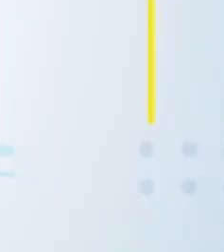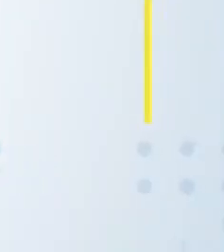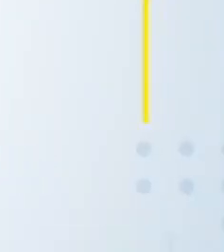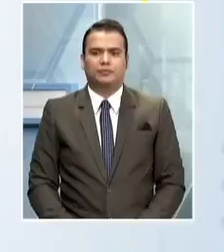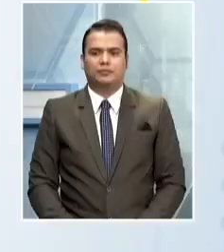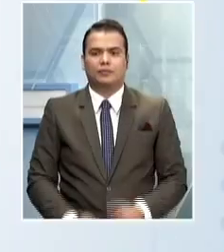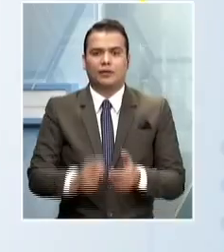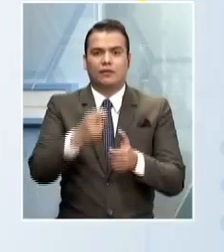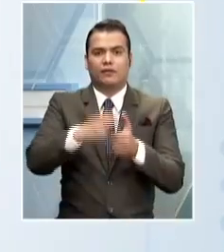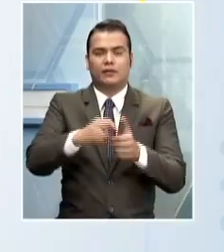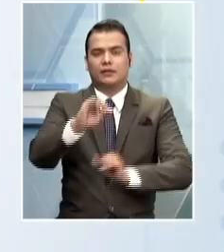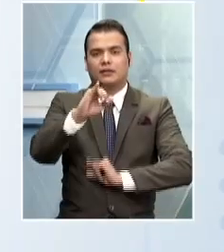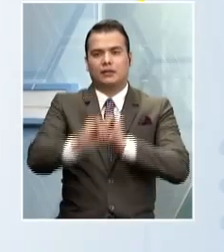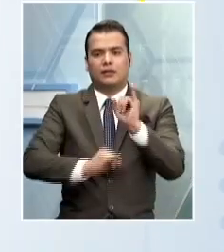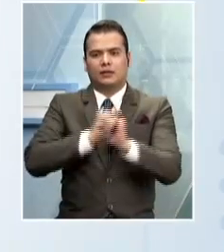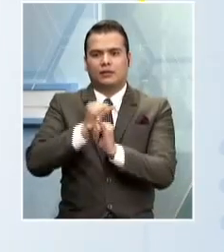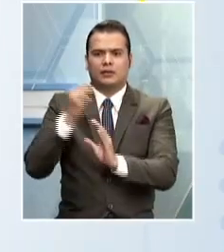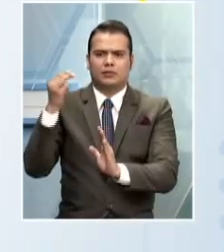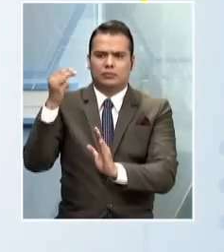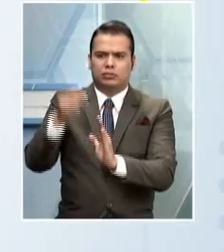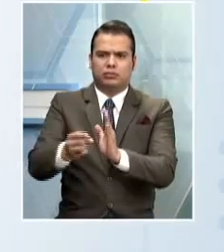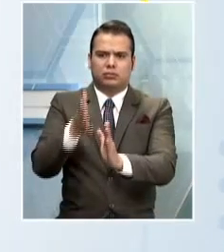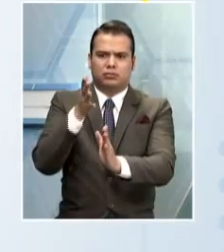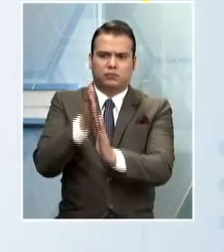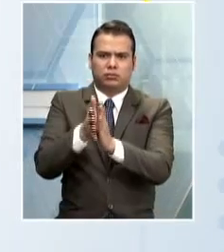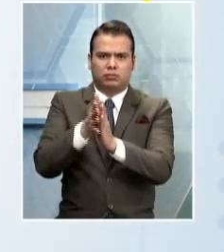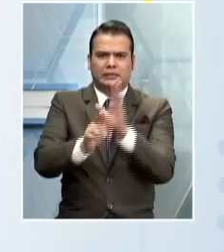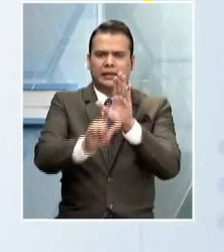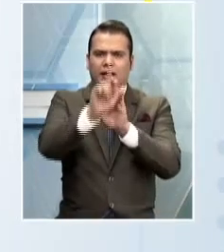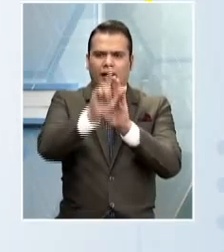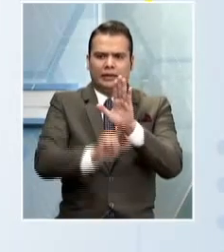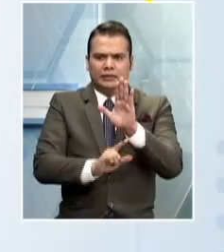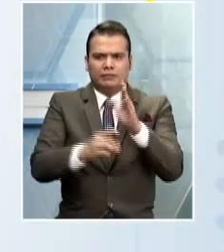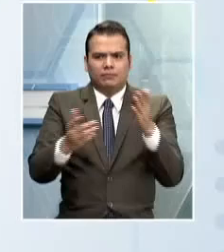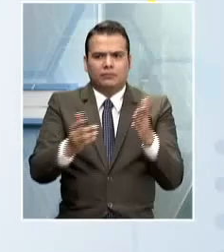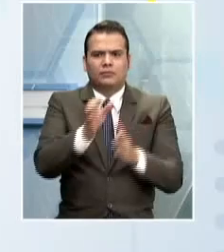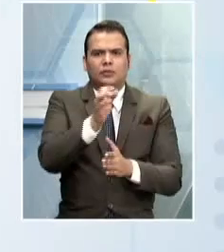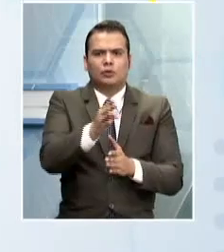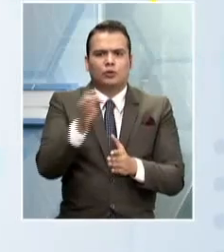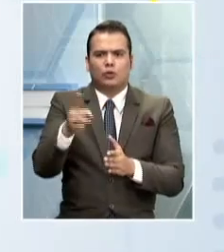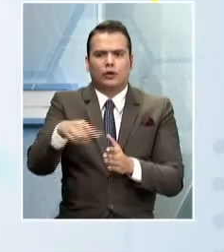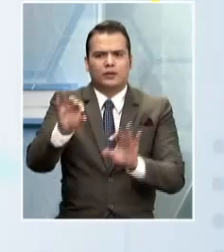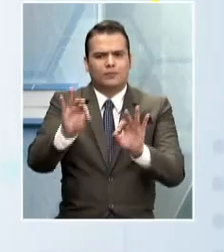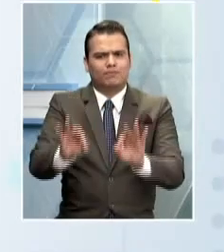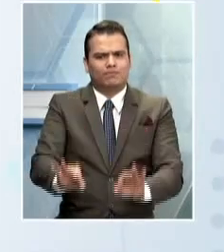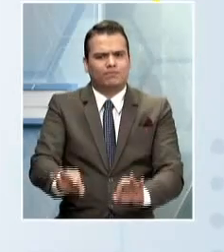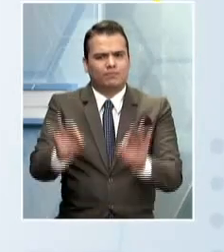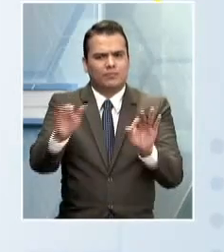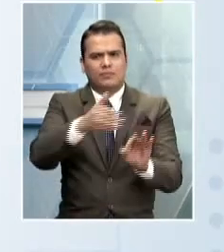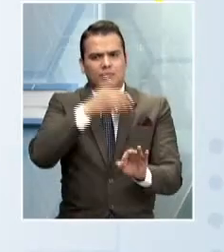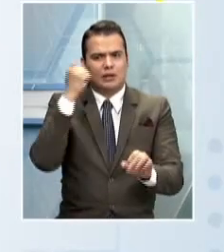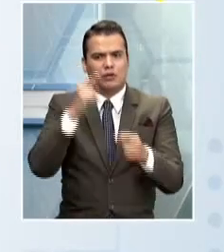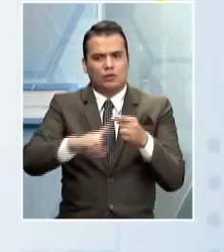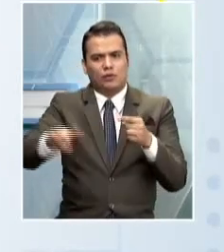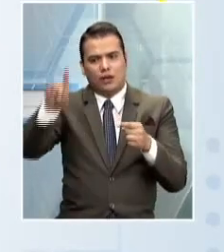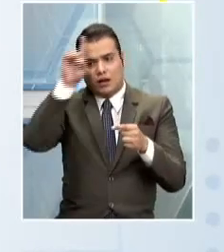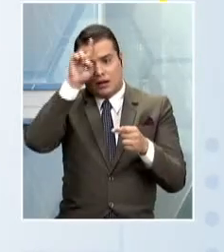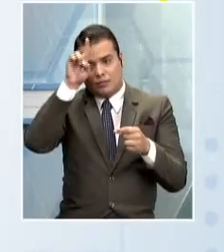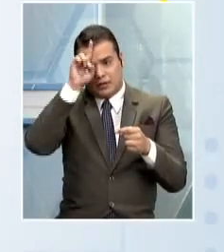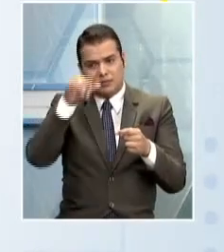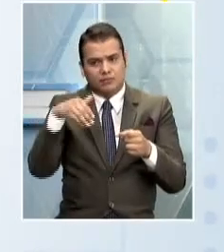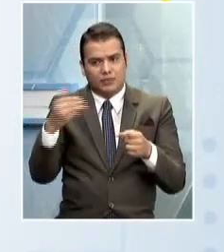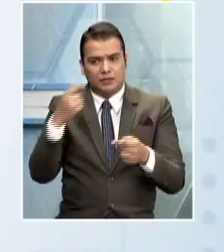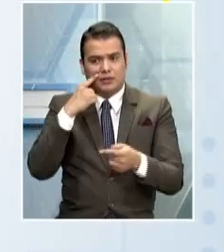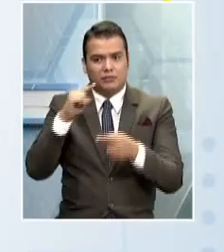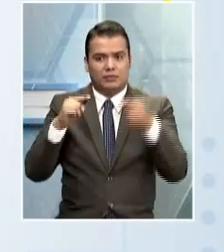La Federación Internacional de Historia y Estadística del Fútbol entregó el listado de los mejores clubes del mundo. El Bayern Múnich de Alemania es primero, Palmeiras de